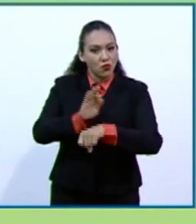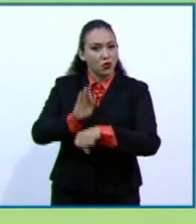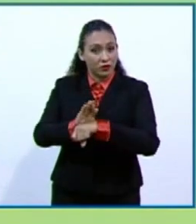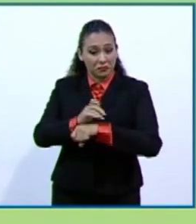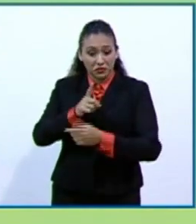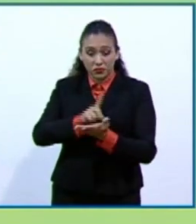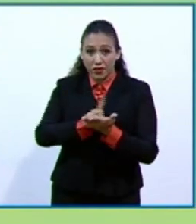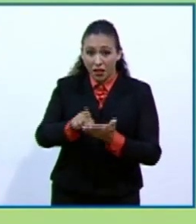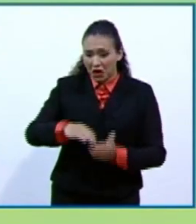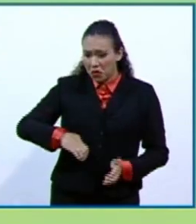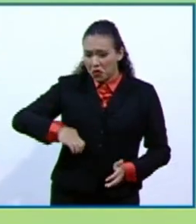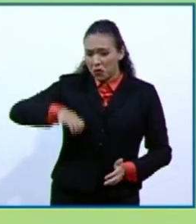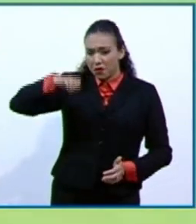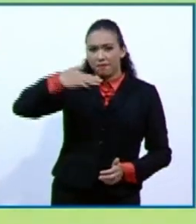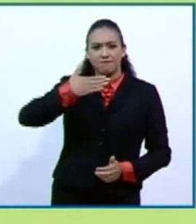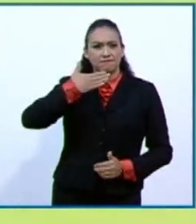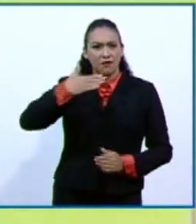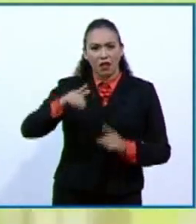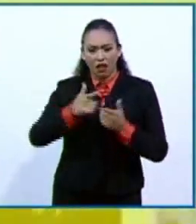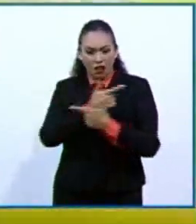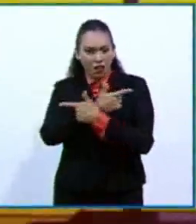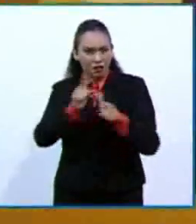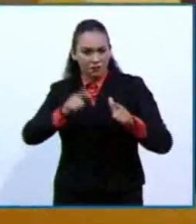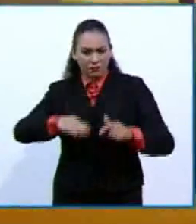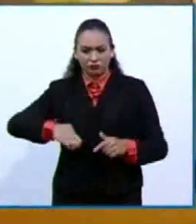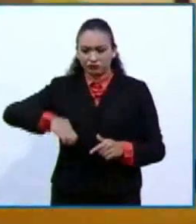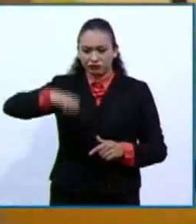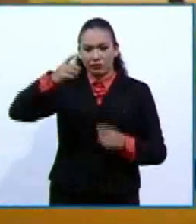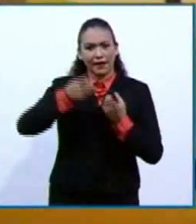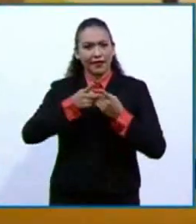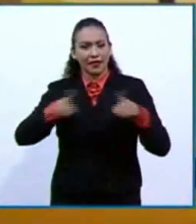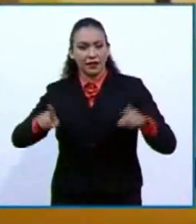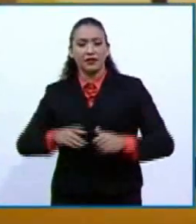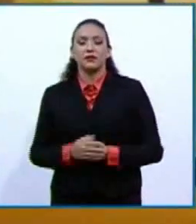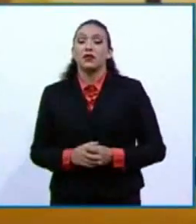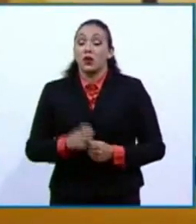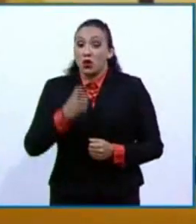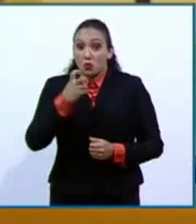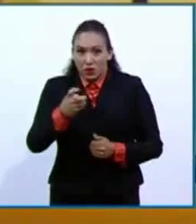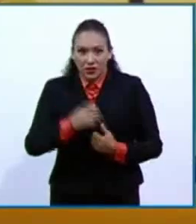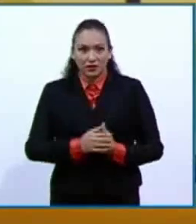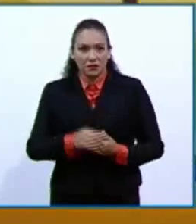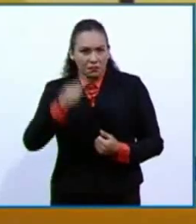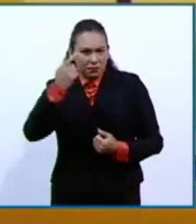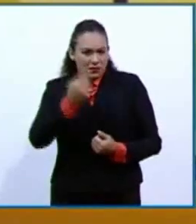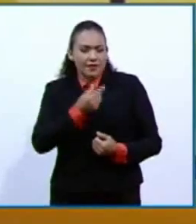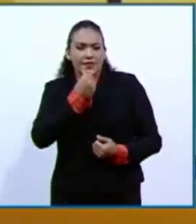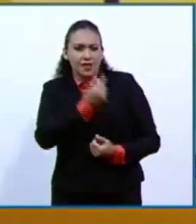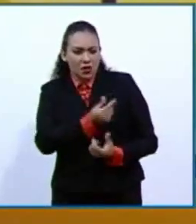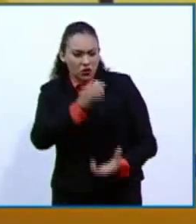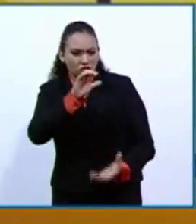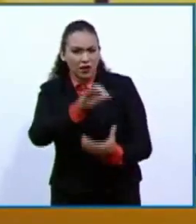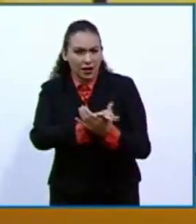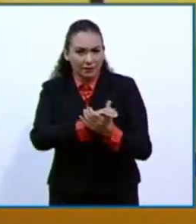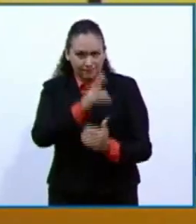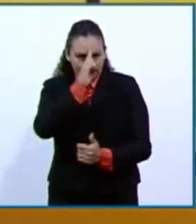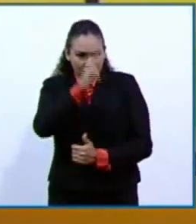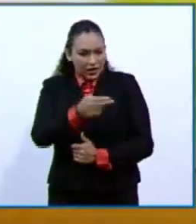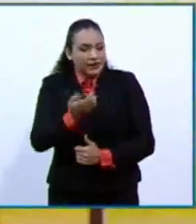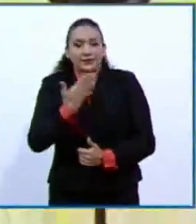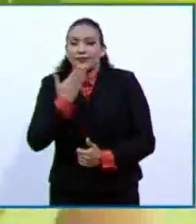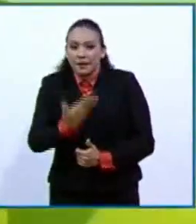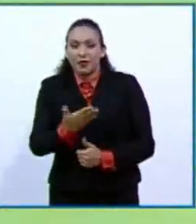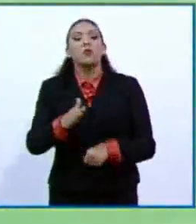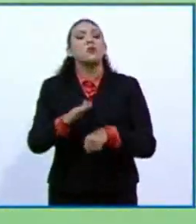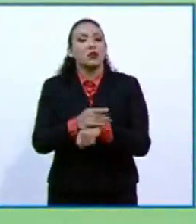el libre desarrollo de su personalidad, por lo que la eliminación de las dispensas para el matrimonio infantil es una restricción válida,